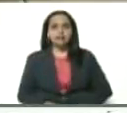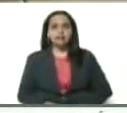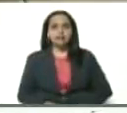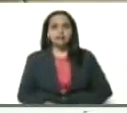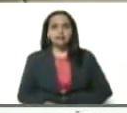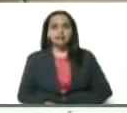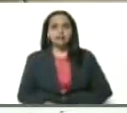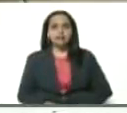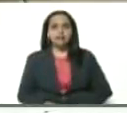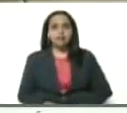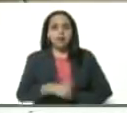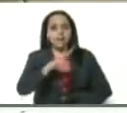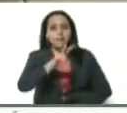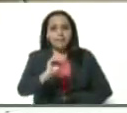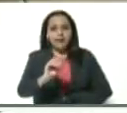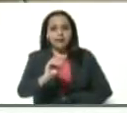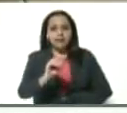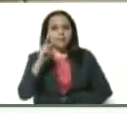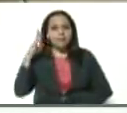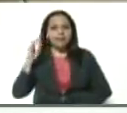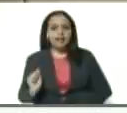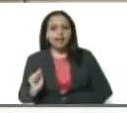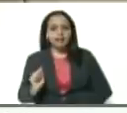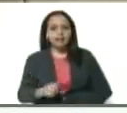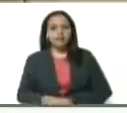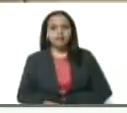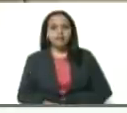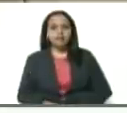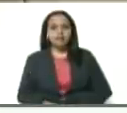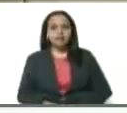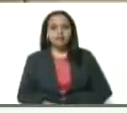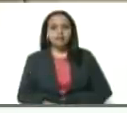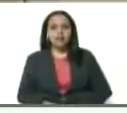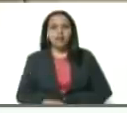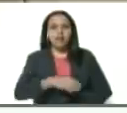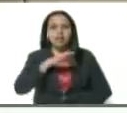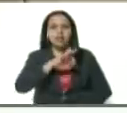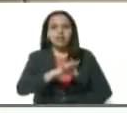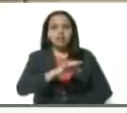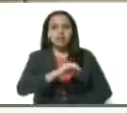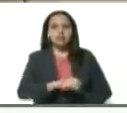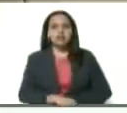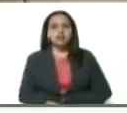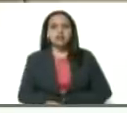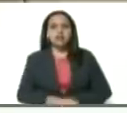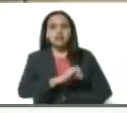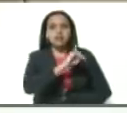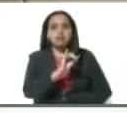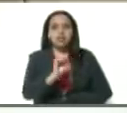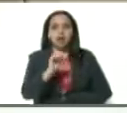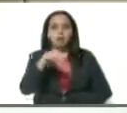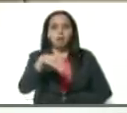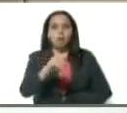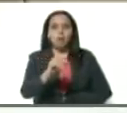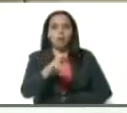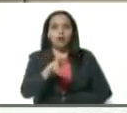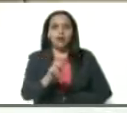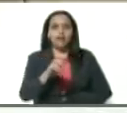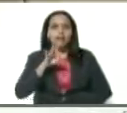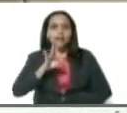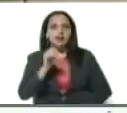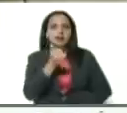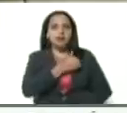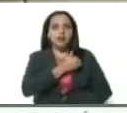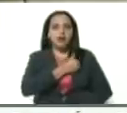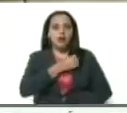20 del municipio Sucre, Petare, ay Dios santo. 3 de Zamora, 3 de Chacao, 1 de Guaycaipuro,